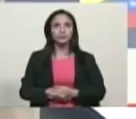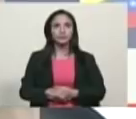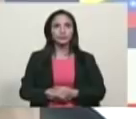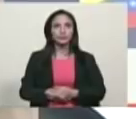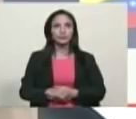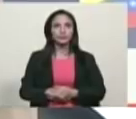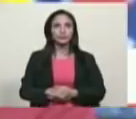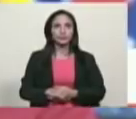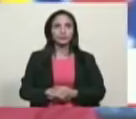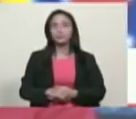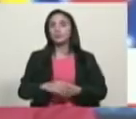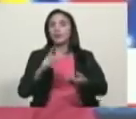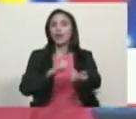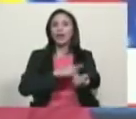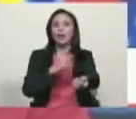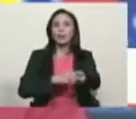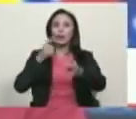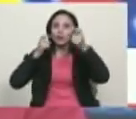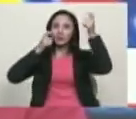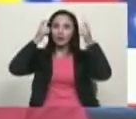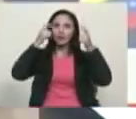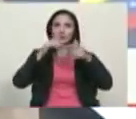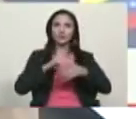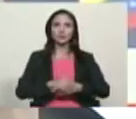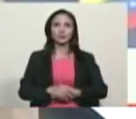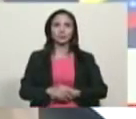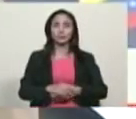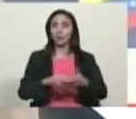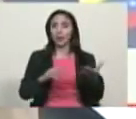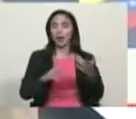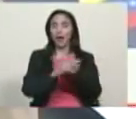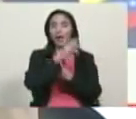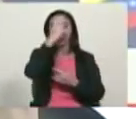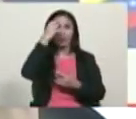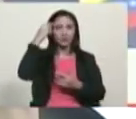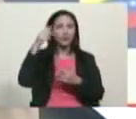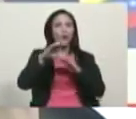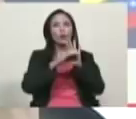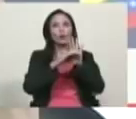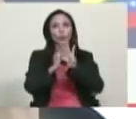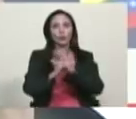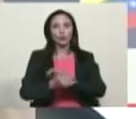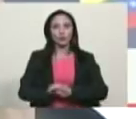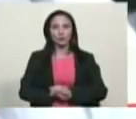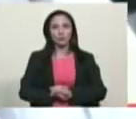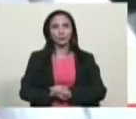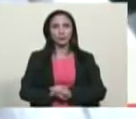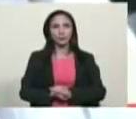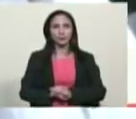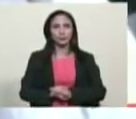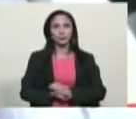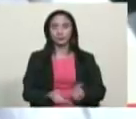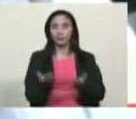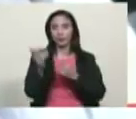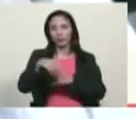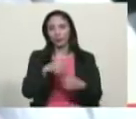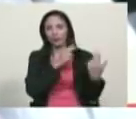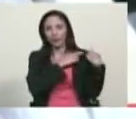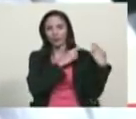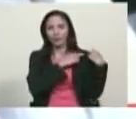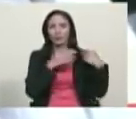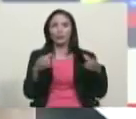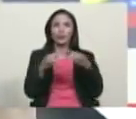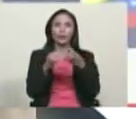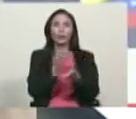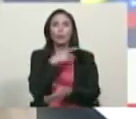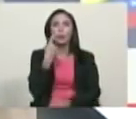Compañero Adán Chávez Fría, canciller constituyente. Además es jefe político del Partido